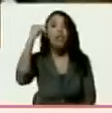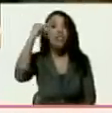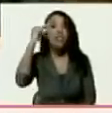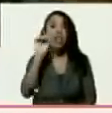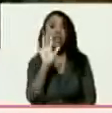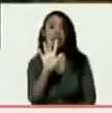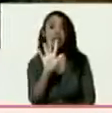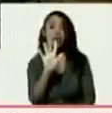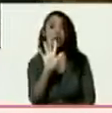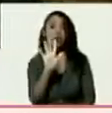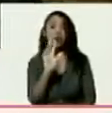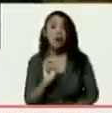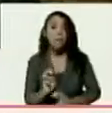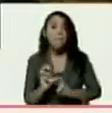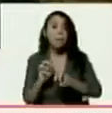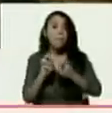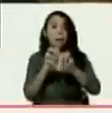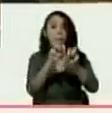subió